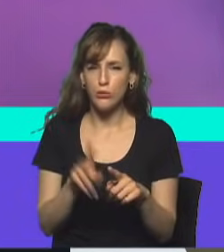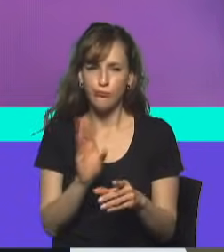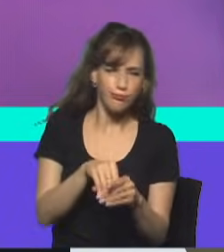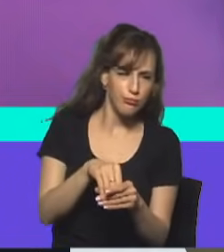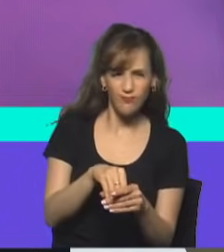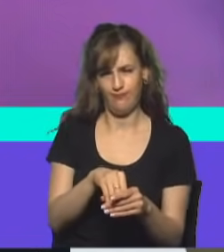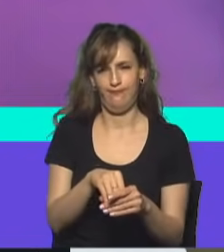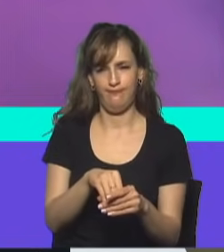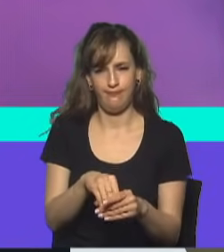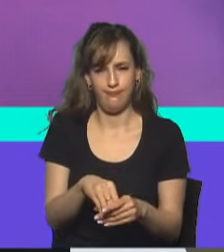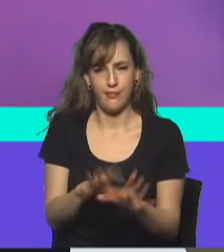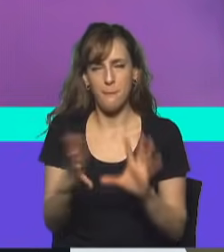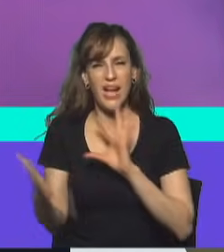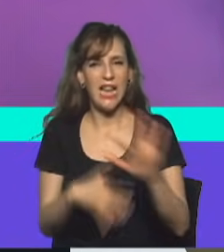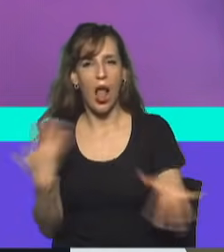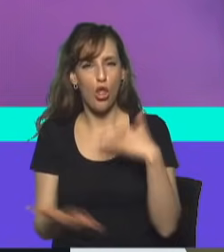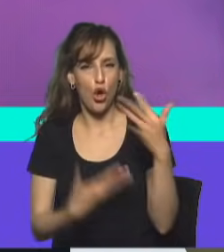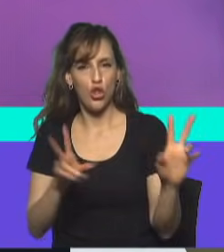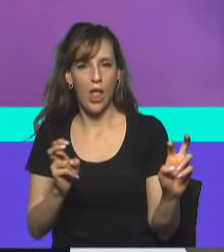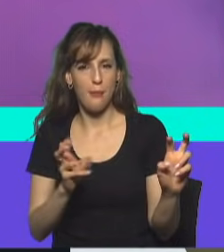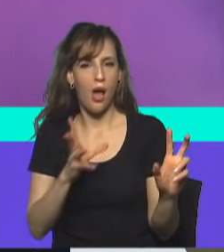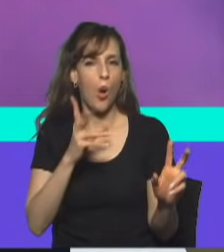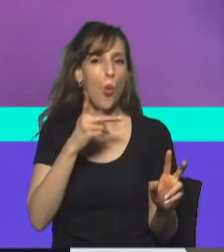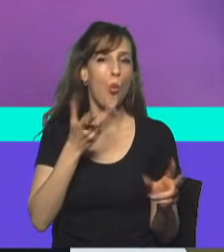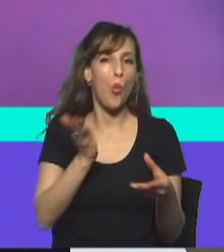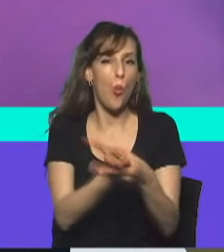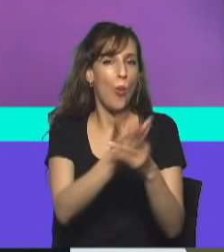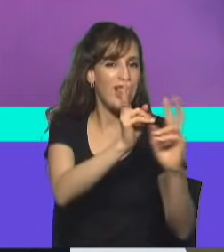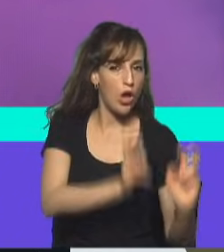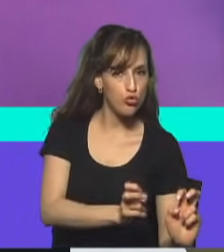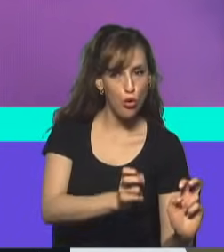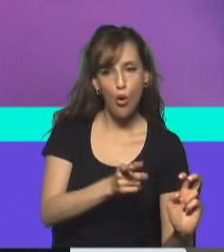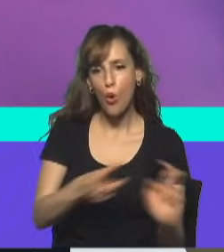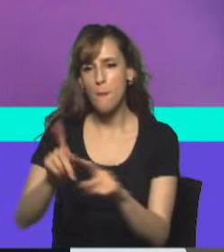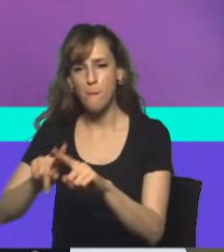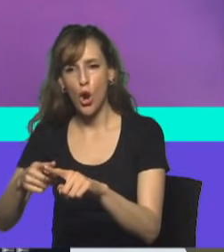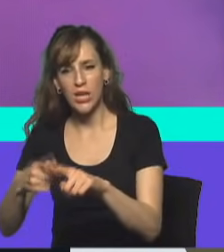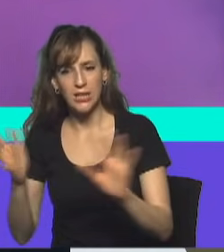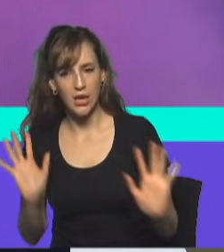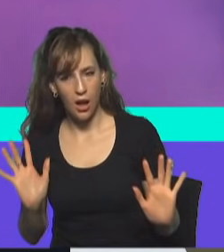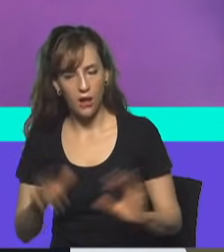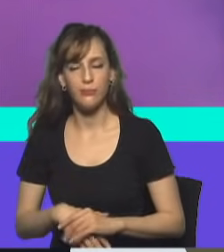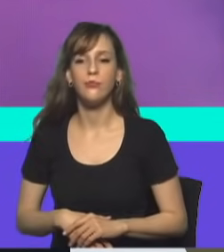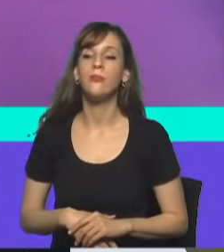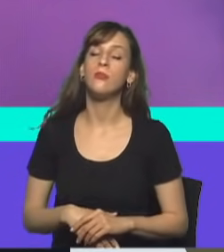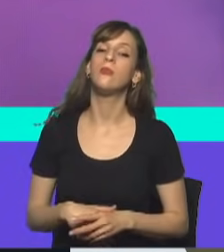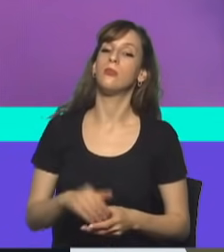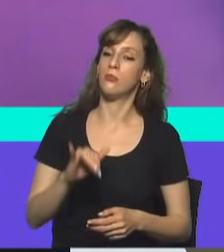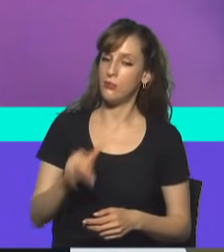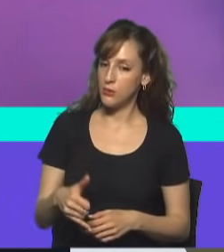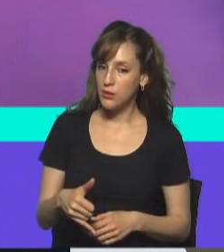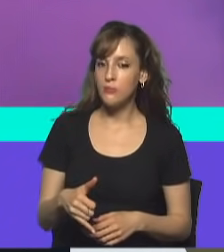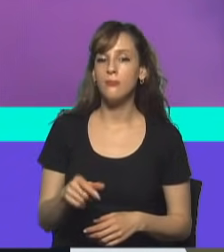judicial precisamente con cuestiones vinculadas con la política. Sí, en rigor, la declaración